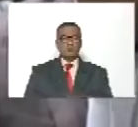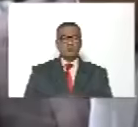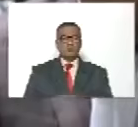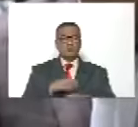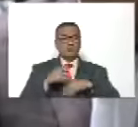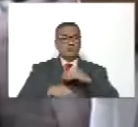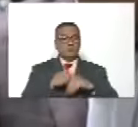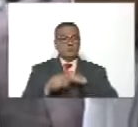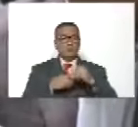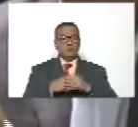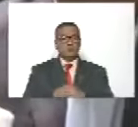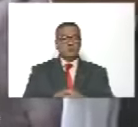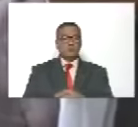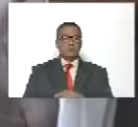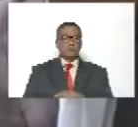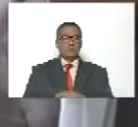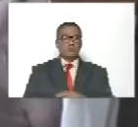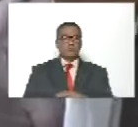como